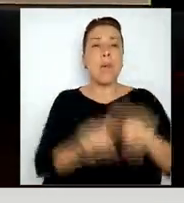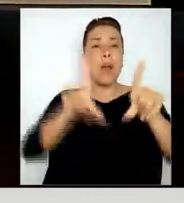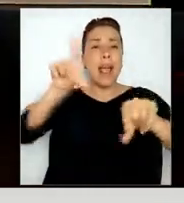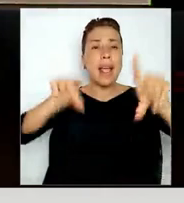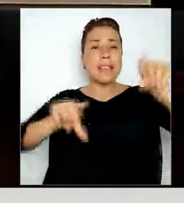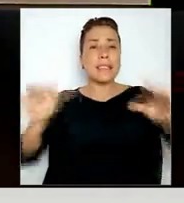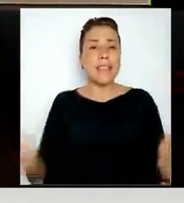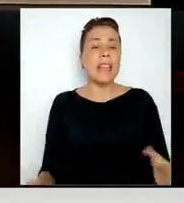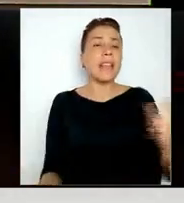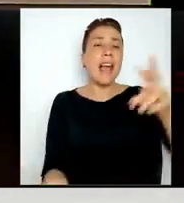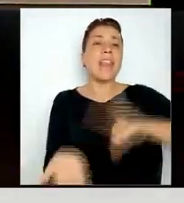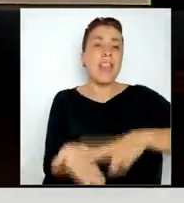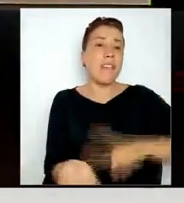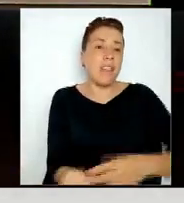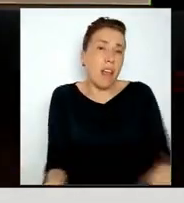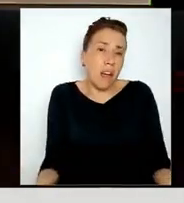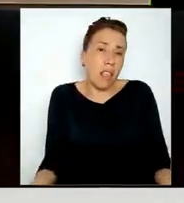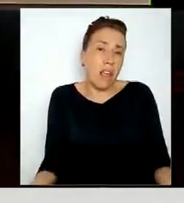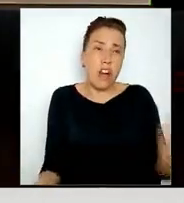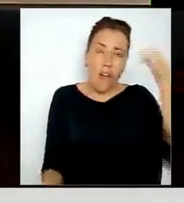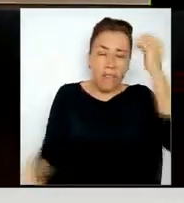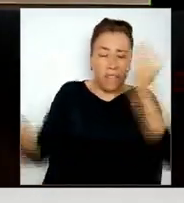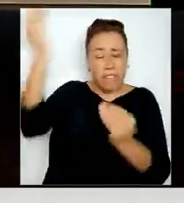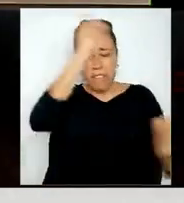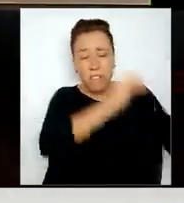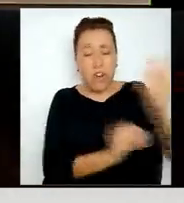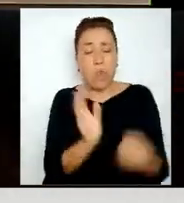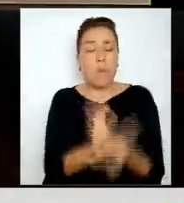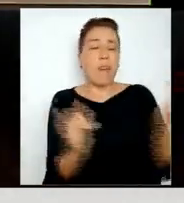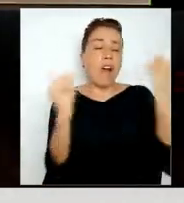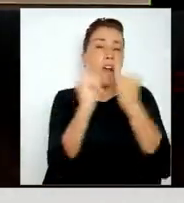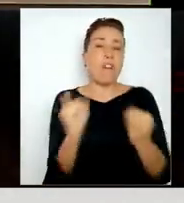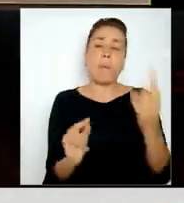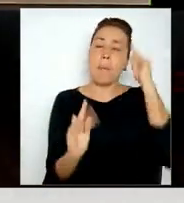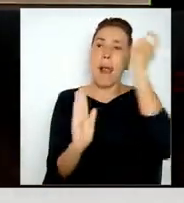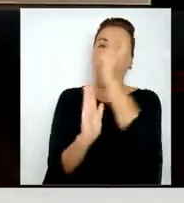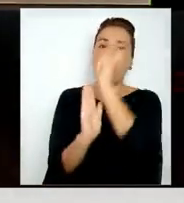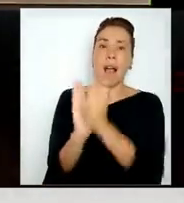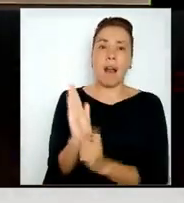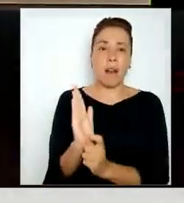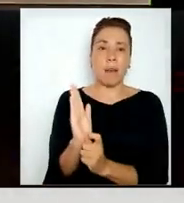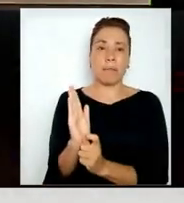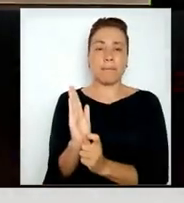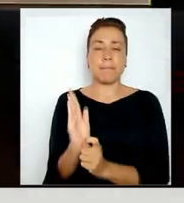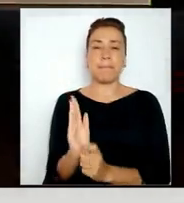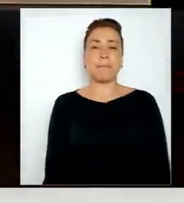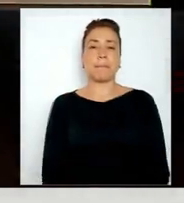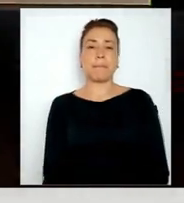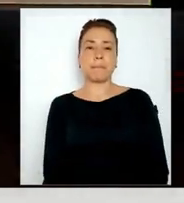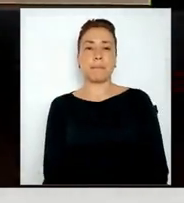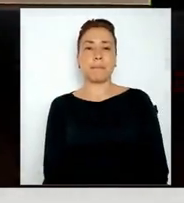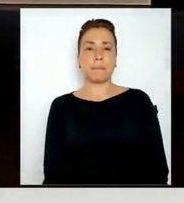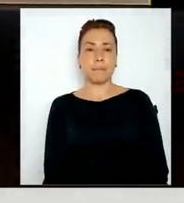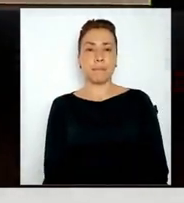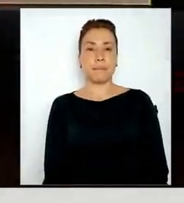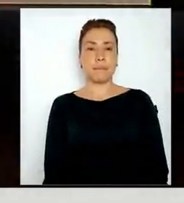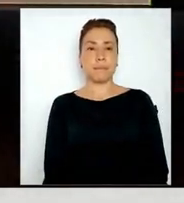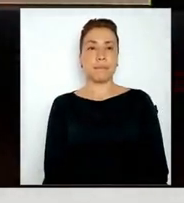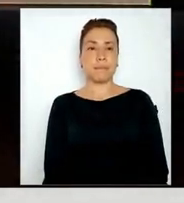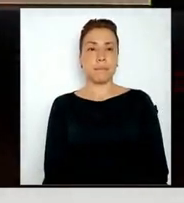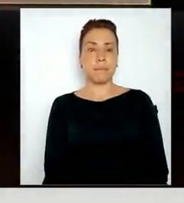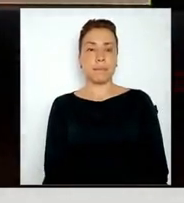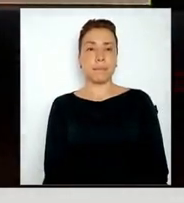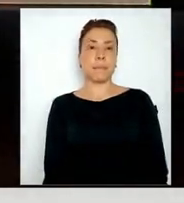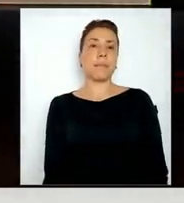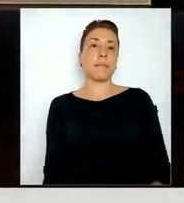no inventemos nuevos mecanismos para calcularlos Y por último ministra Ojalá que estos